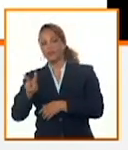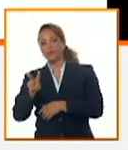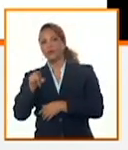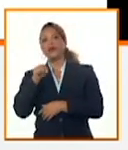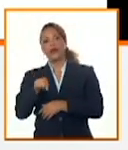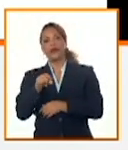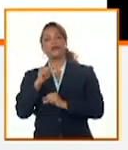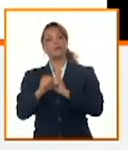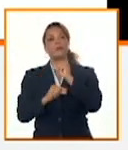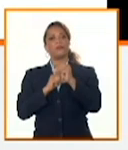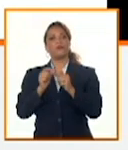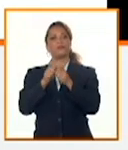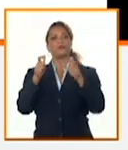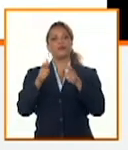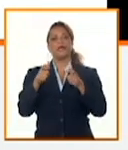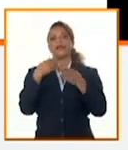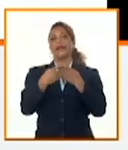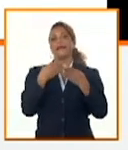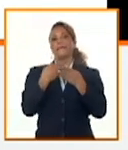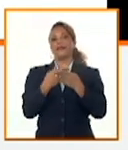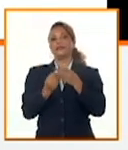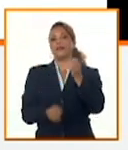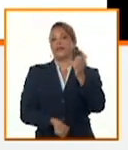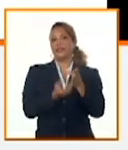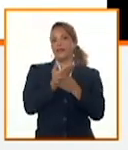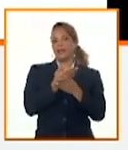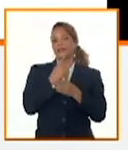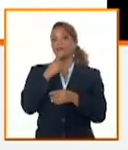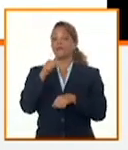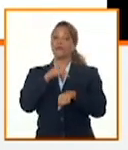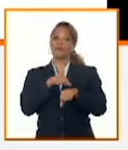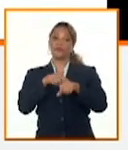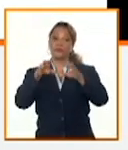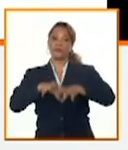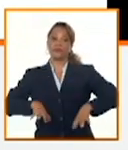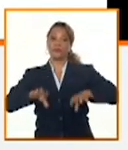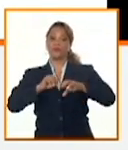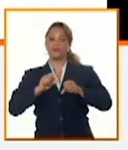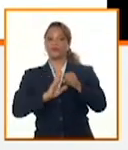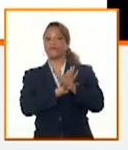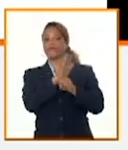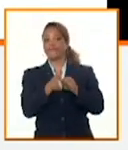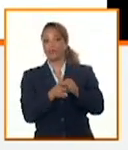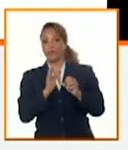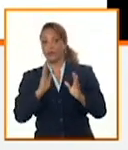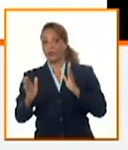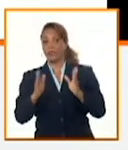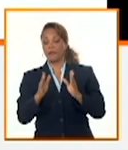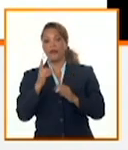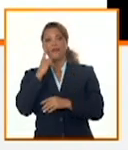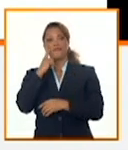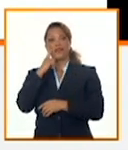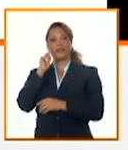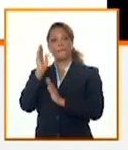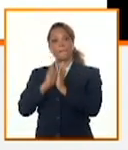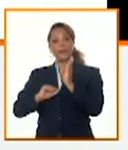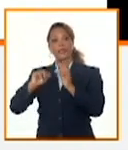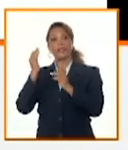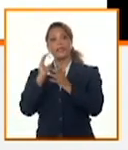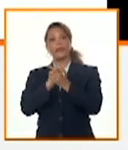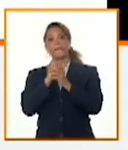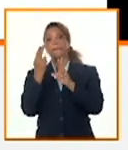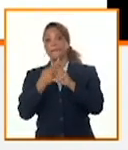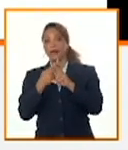a crecer los nuevos actores de la economía en medio de una pandemia y fíjense en el mes de mayo de este año otra